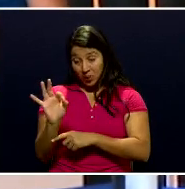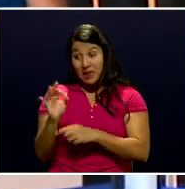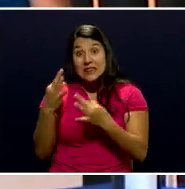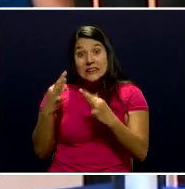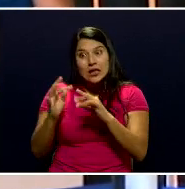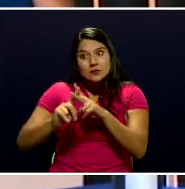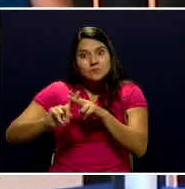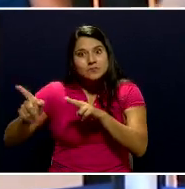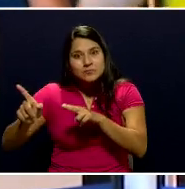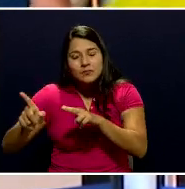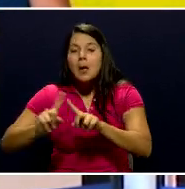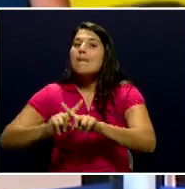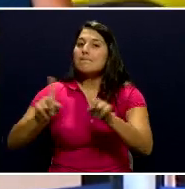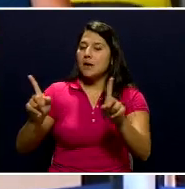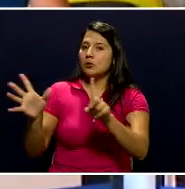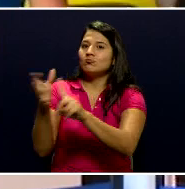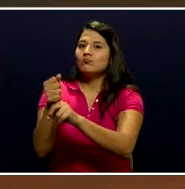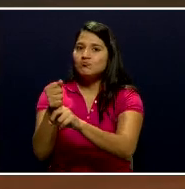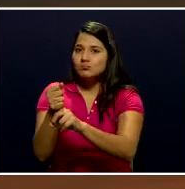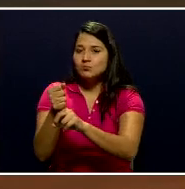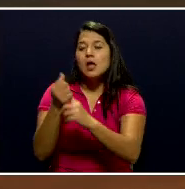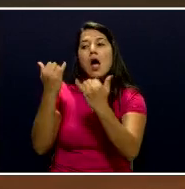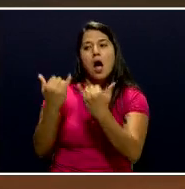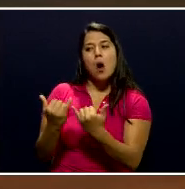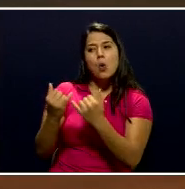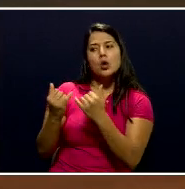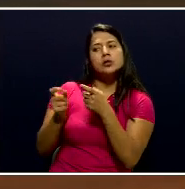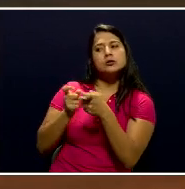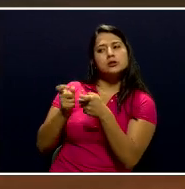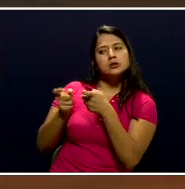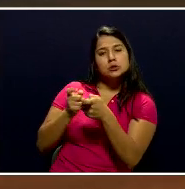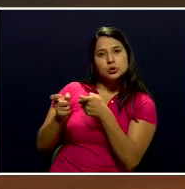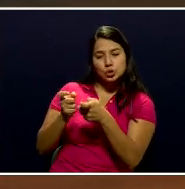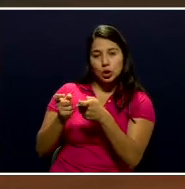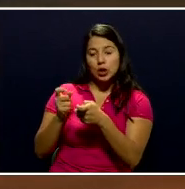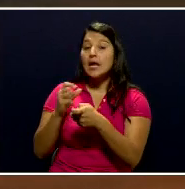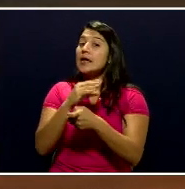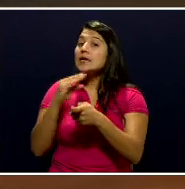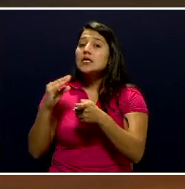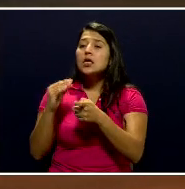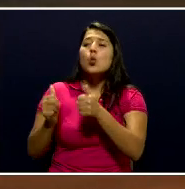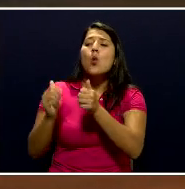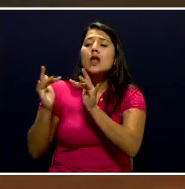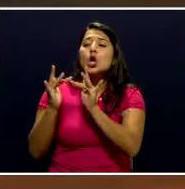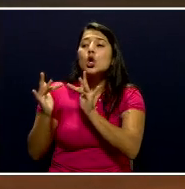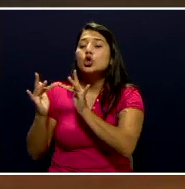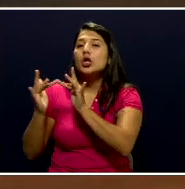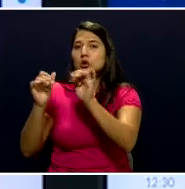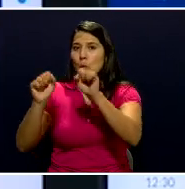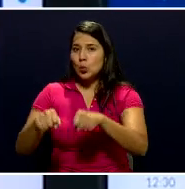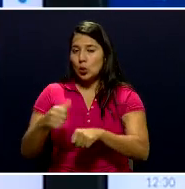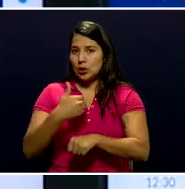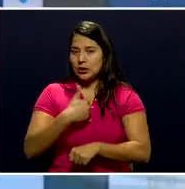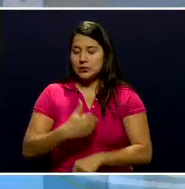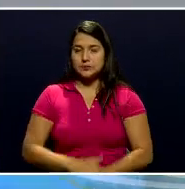interceptada en el aeropuerto y se le está dando el seguimiento a su aislamiento y a los contactos que pudo haber tenido en el lugar.